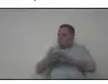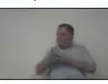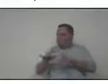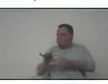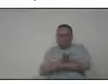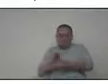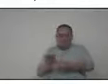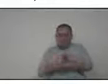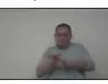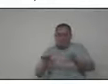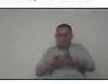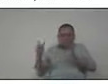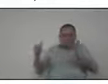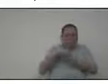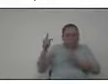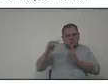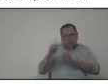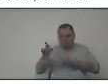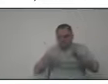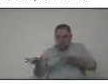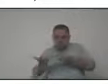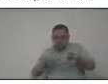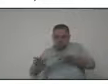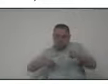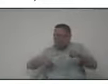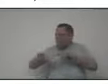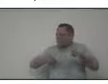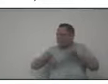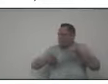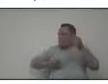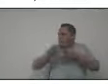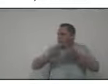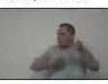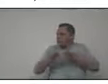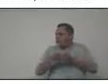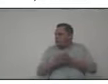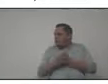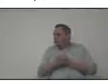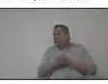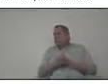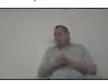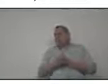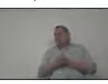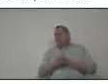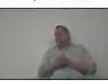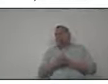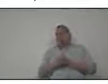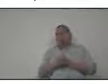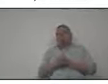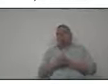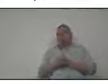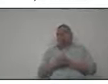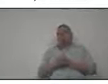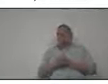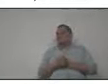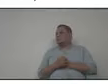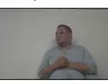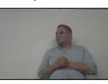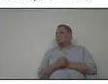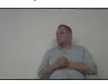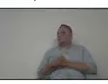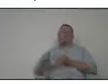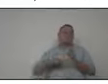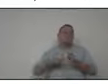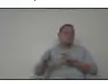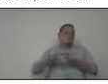estar a nivel de todas las instituciones y competir en un mercado. Entonces, básicamente ese fue el gasto